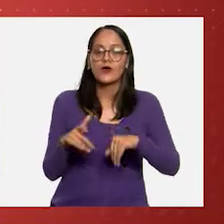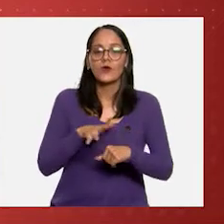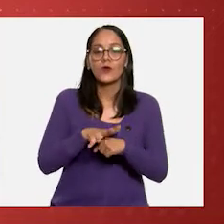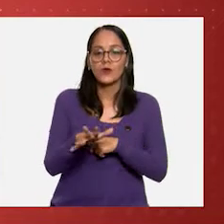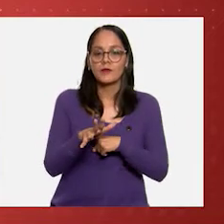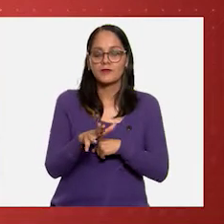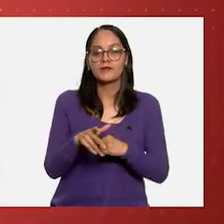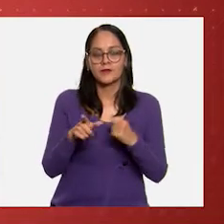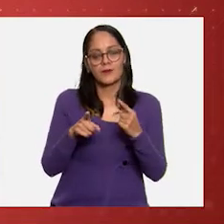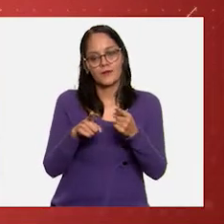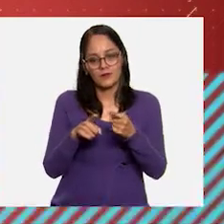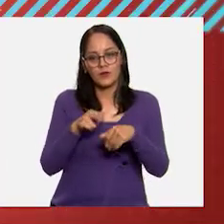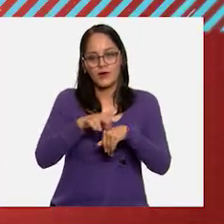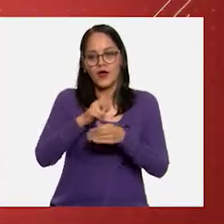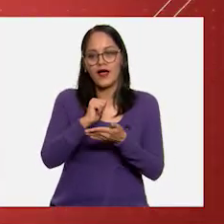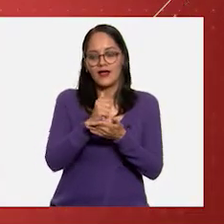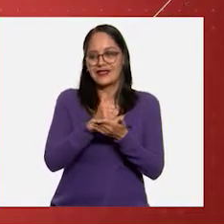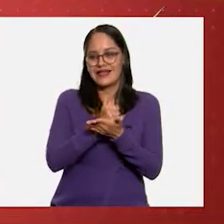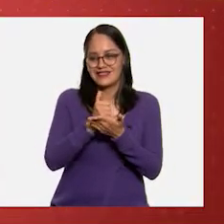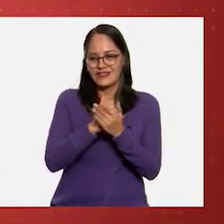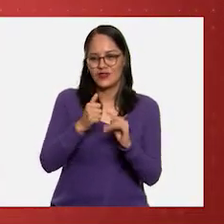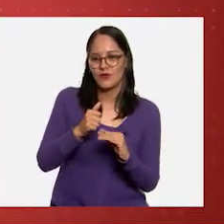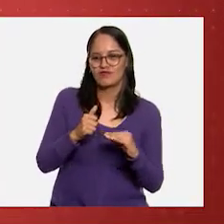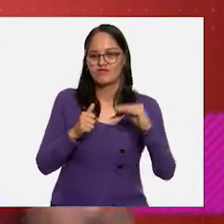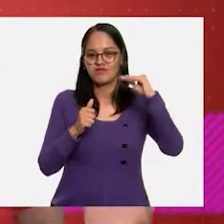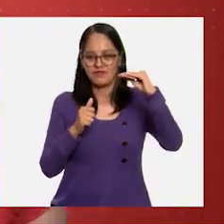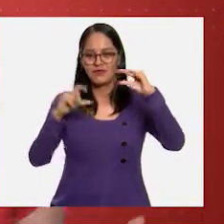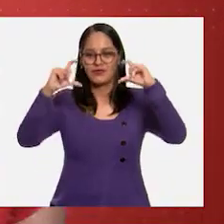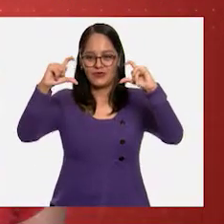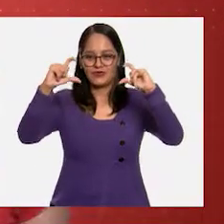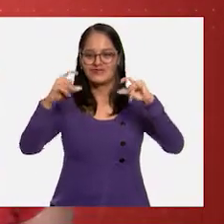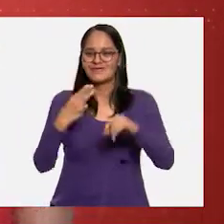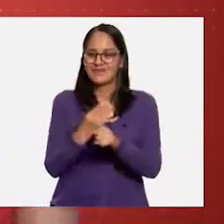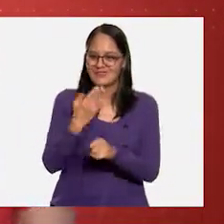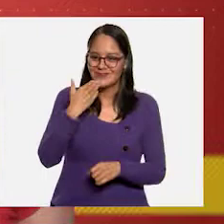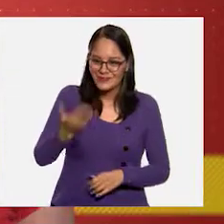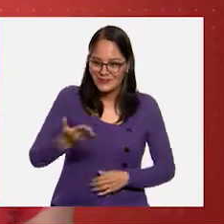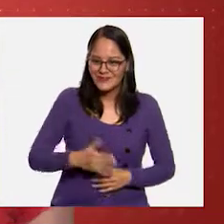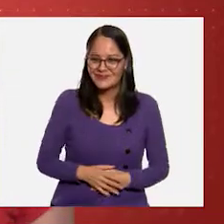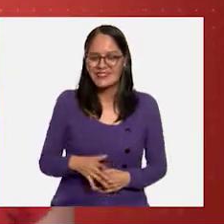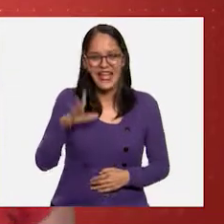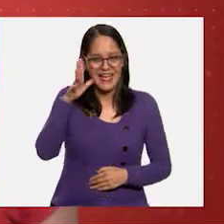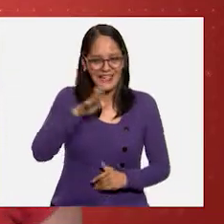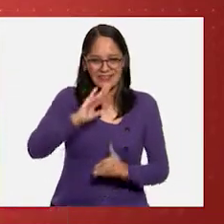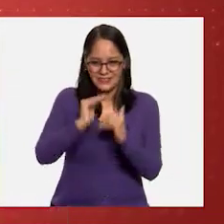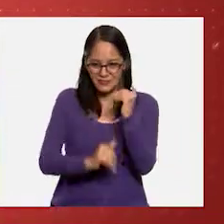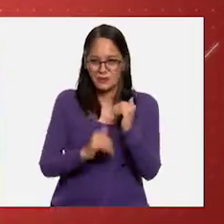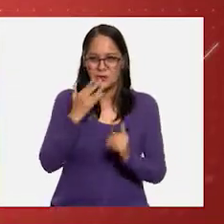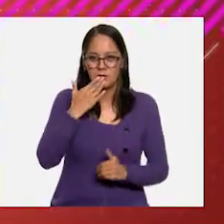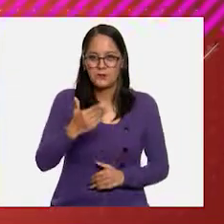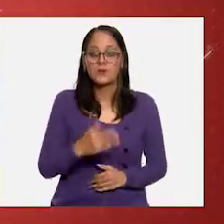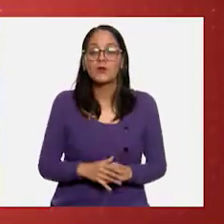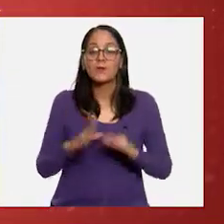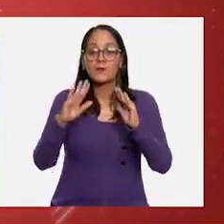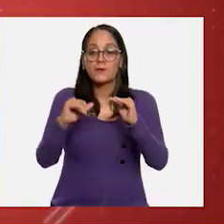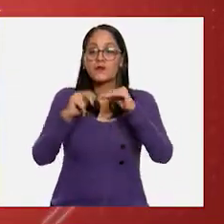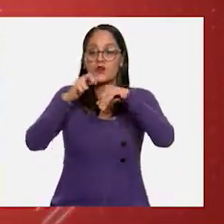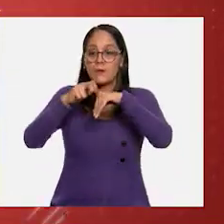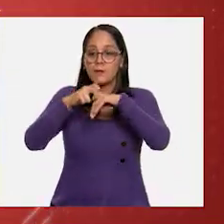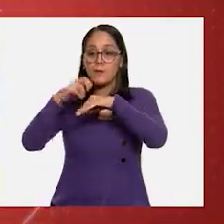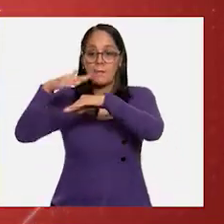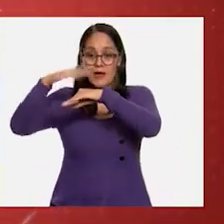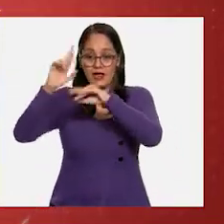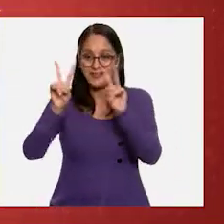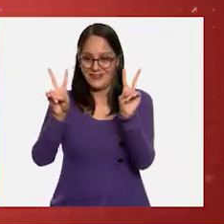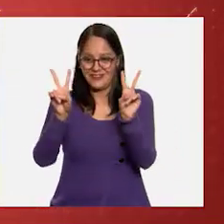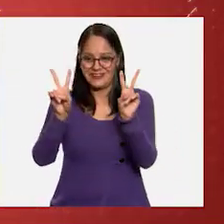deben recorrer la línea azul hacia la siguiente casilla. ¡Muy bien! Ya casi terminamos. ¿Qué números son mayores de